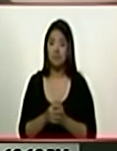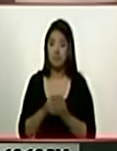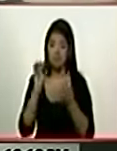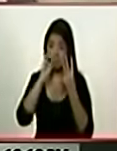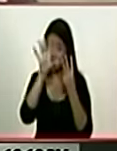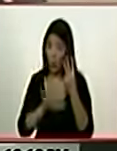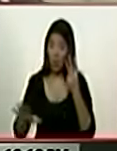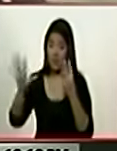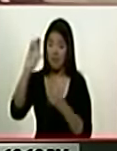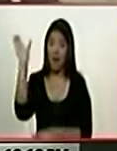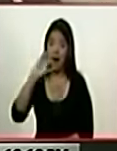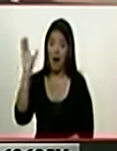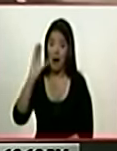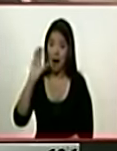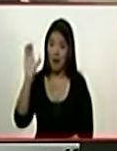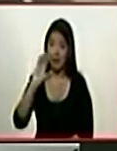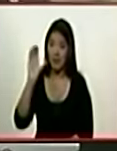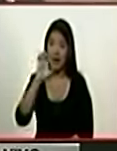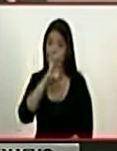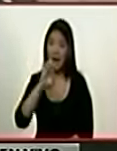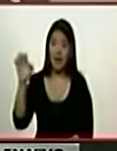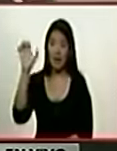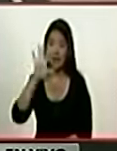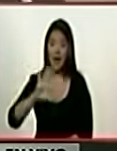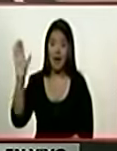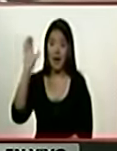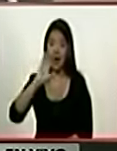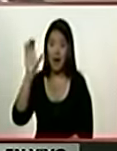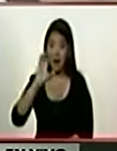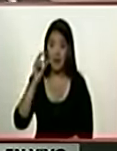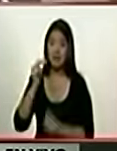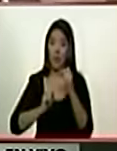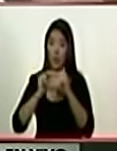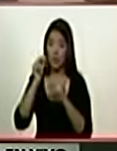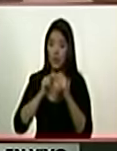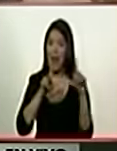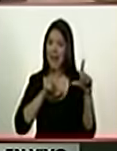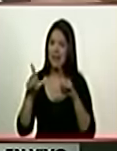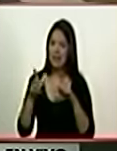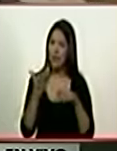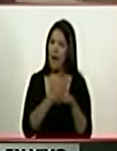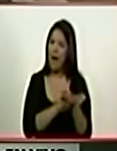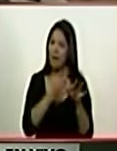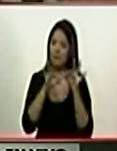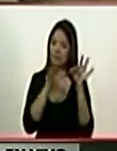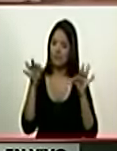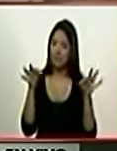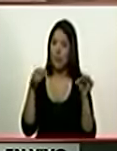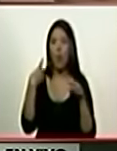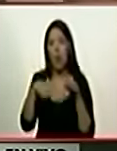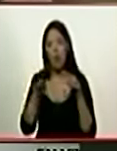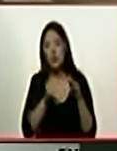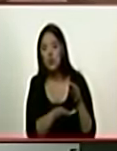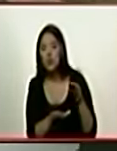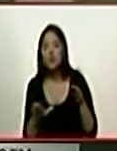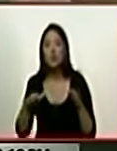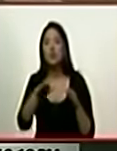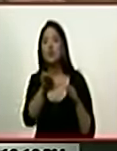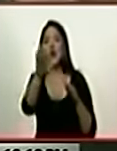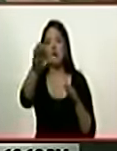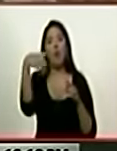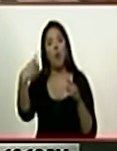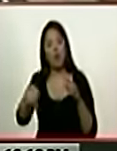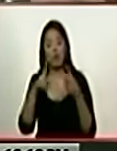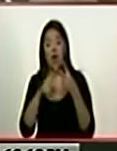Caracas, quiero decir al este de Caracas, se están ejecutando. Ya inauguramos la rampa de acceso a la Urbina. Ahora estamos inaugurando esta ampliación